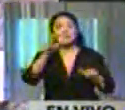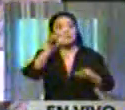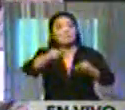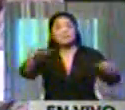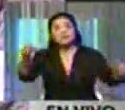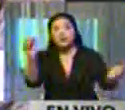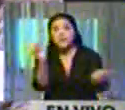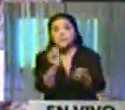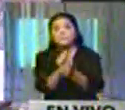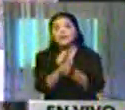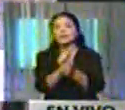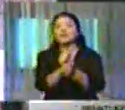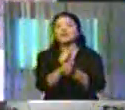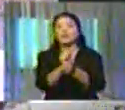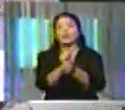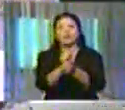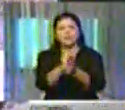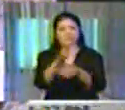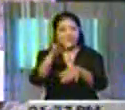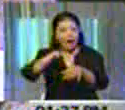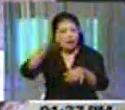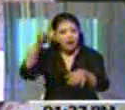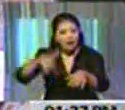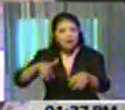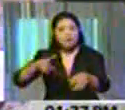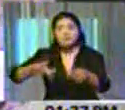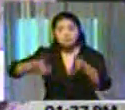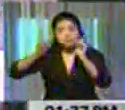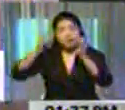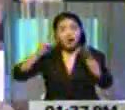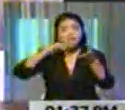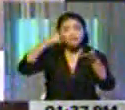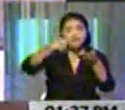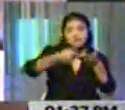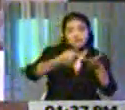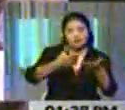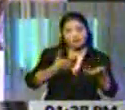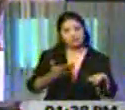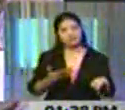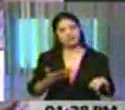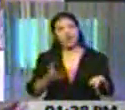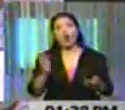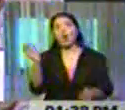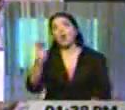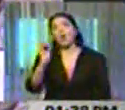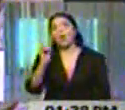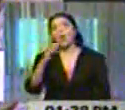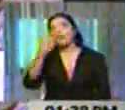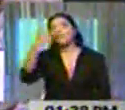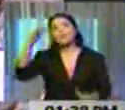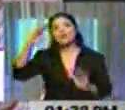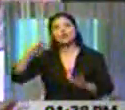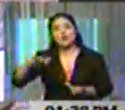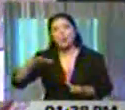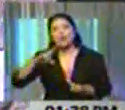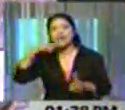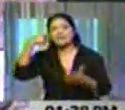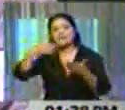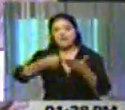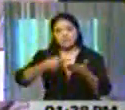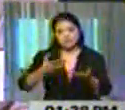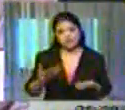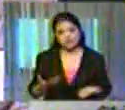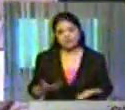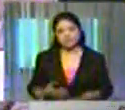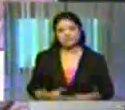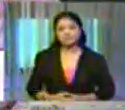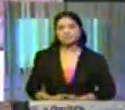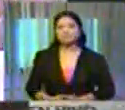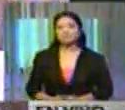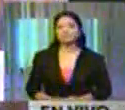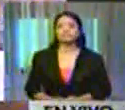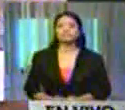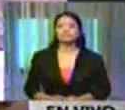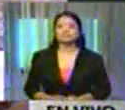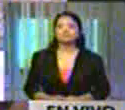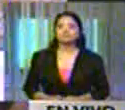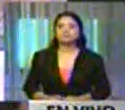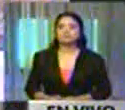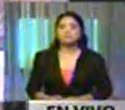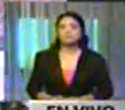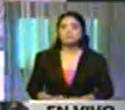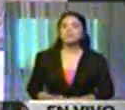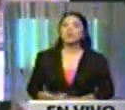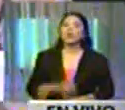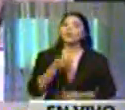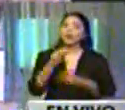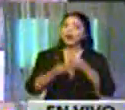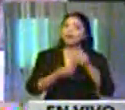a los presos, a los sentenciados por delitos graves a firmar, ni hubieran puesto menores de edad a firmar. Es decir, hubieran hecho